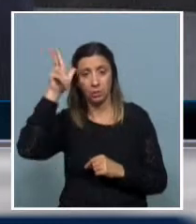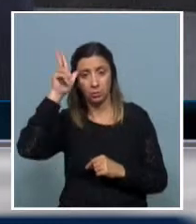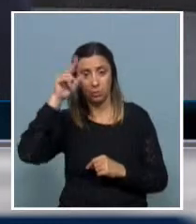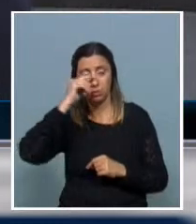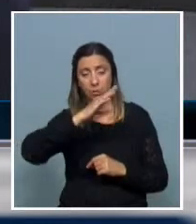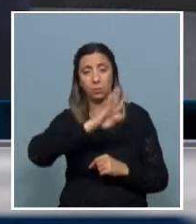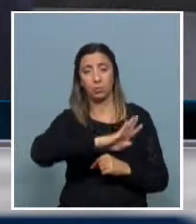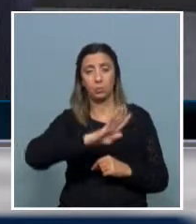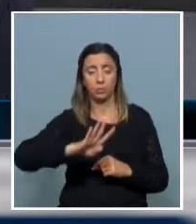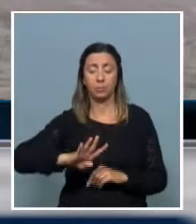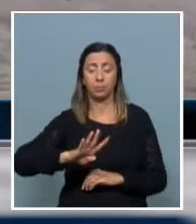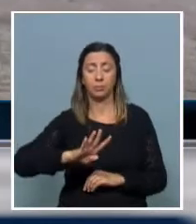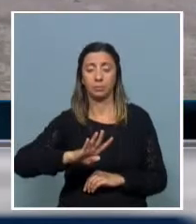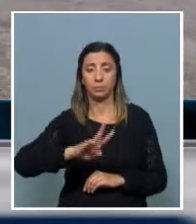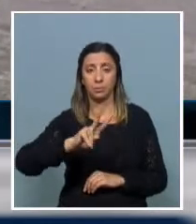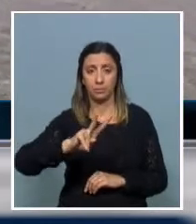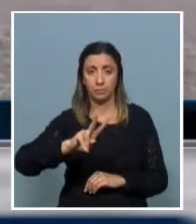4424-187 y el